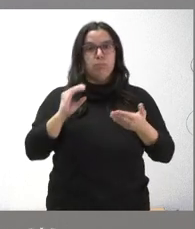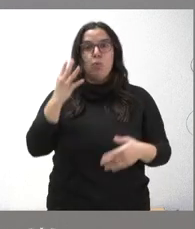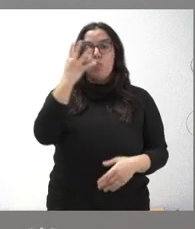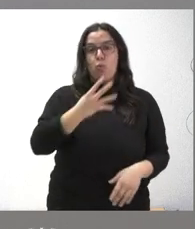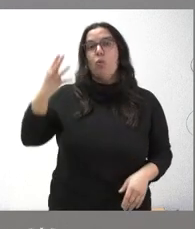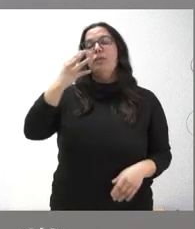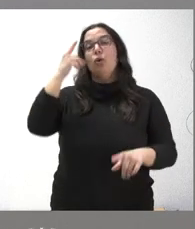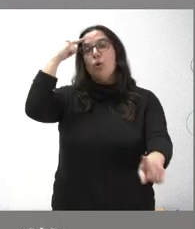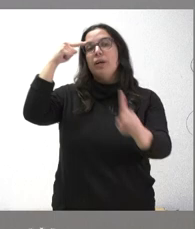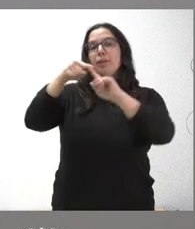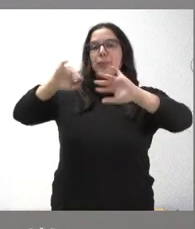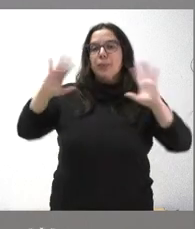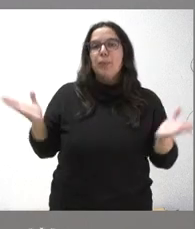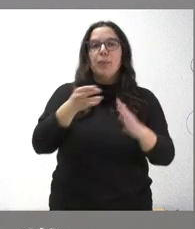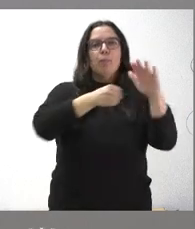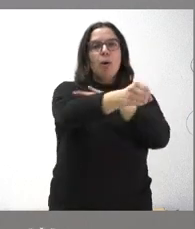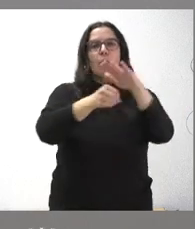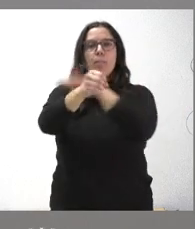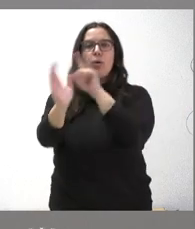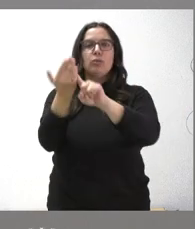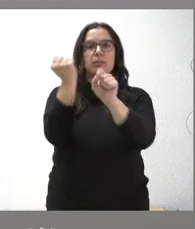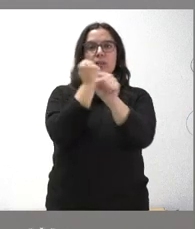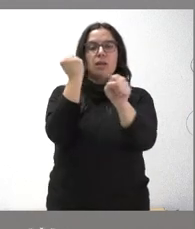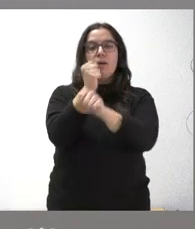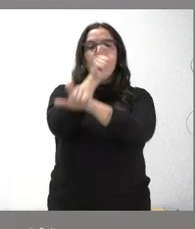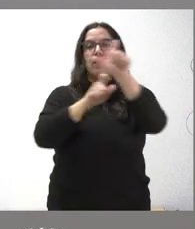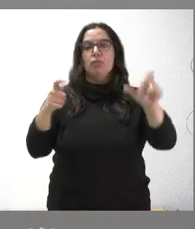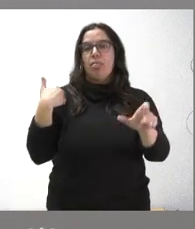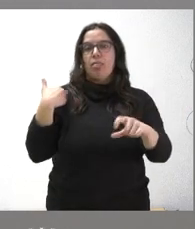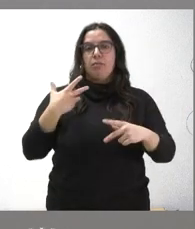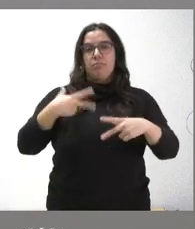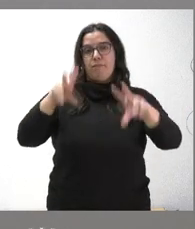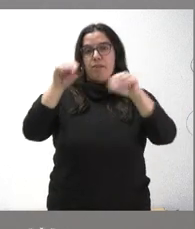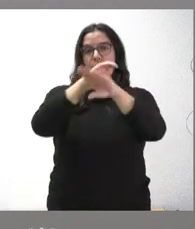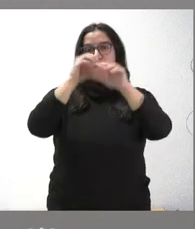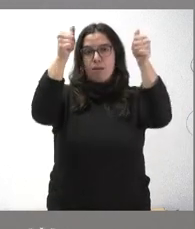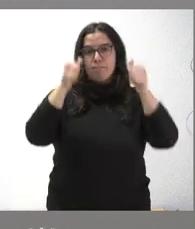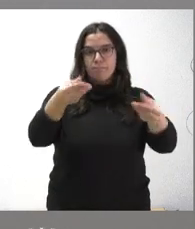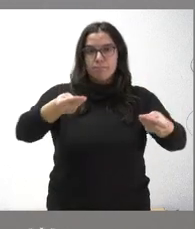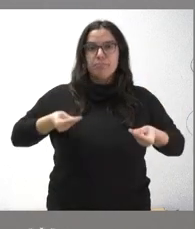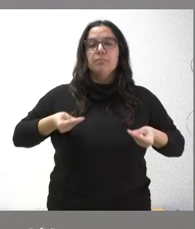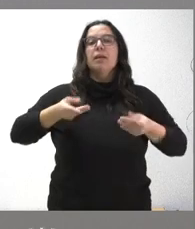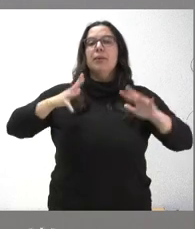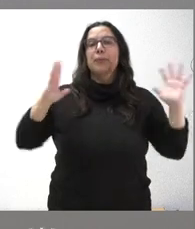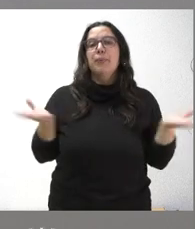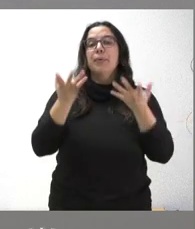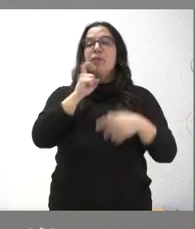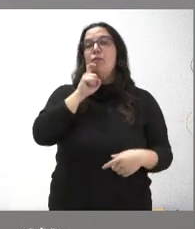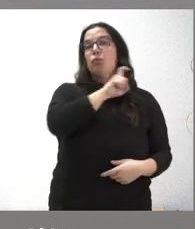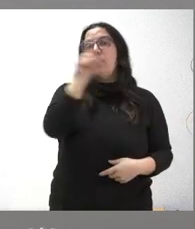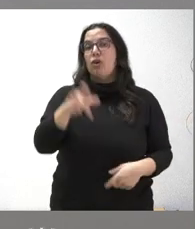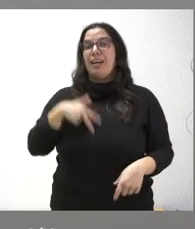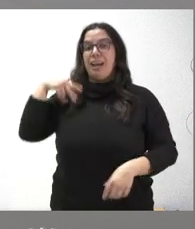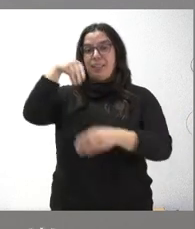es impulsar la empleabilidad empleabilidad de los titulados universitarios que estén desempleados y se promueve que estas fundaciones generales de las